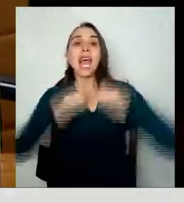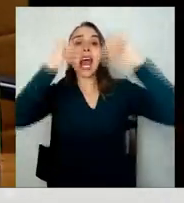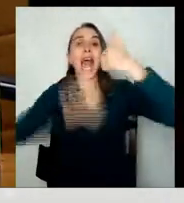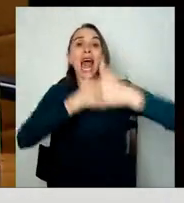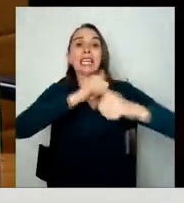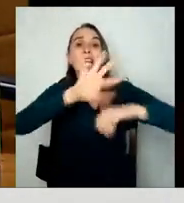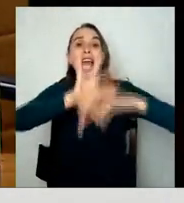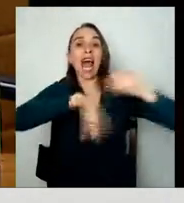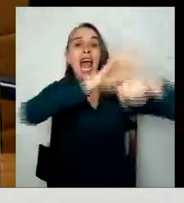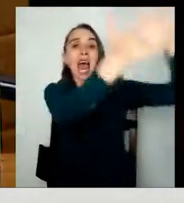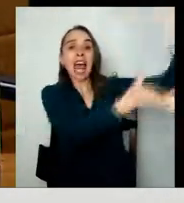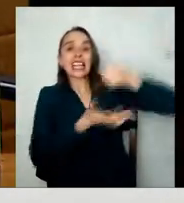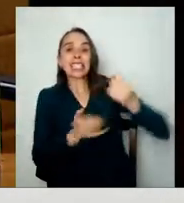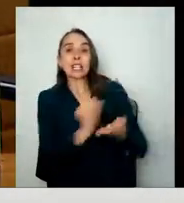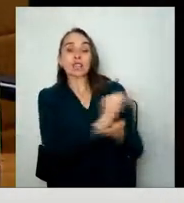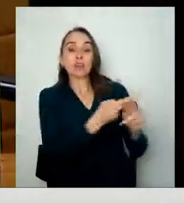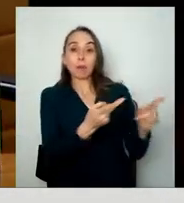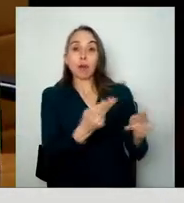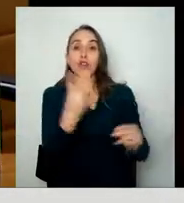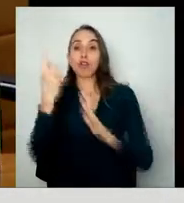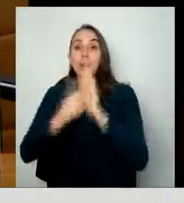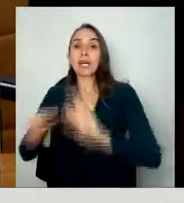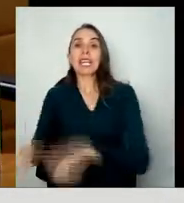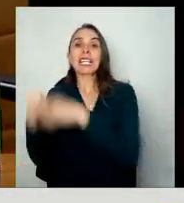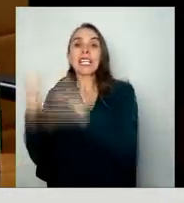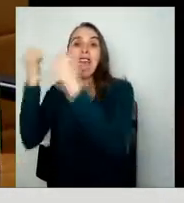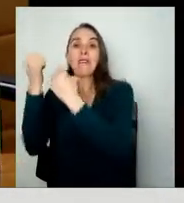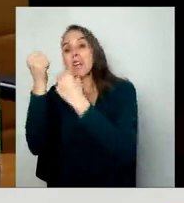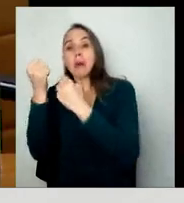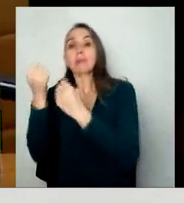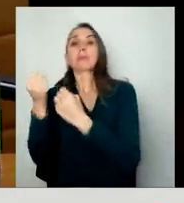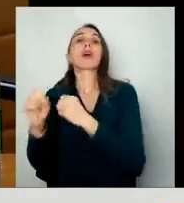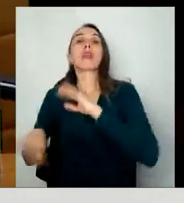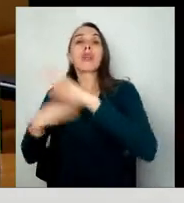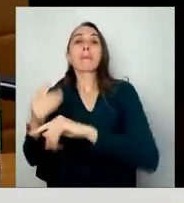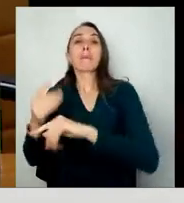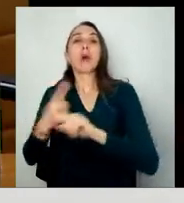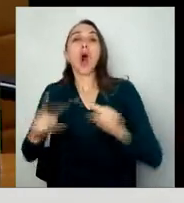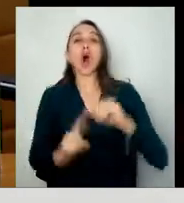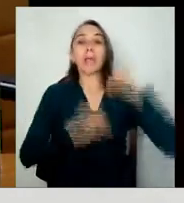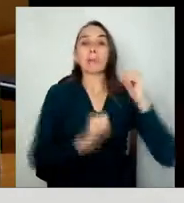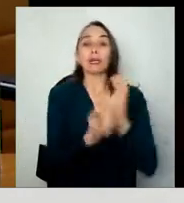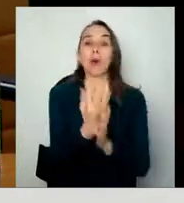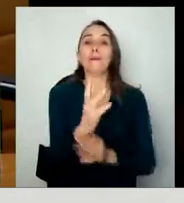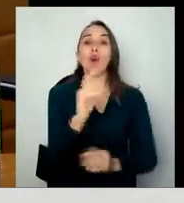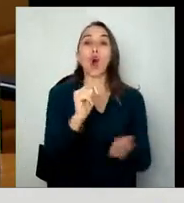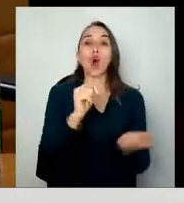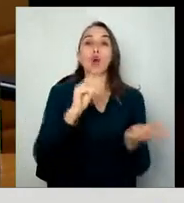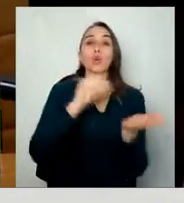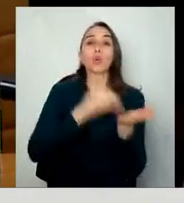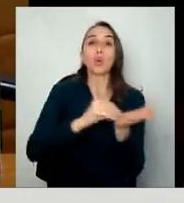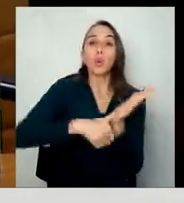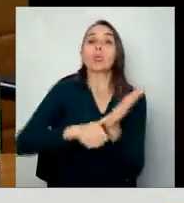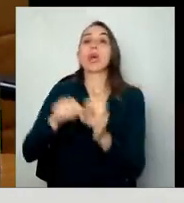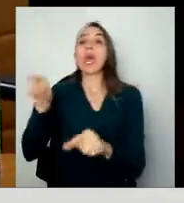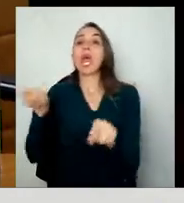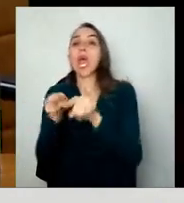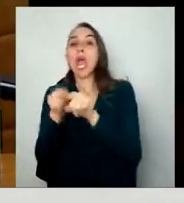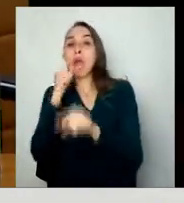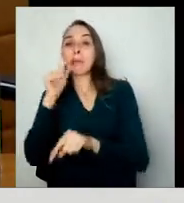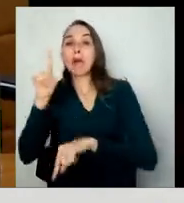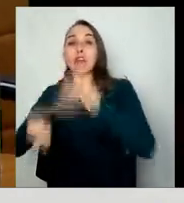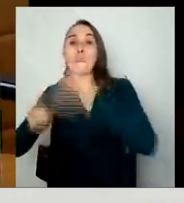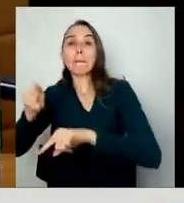mismas empresas quiebran forman una nueva empresa con otro robot en meter el hermano meten al primo y todos saben que en la misma empresa